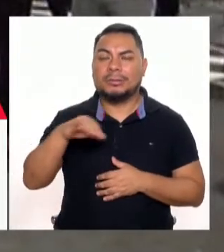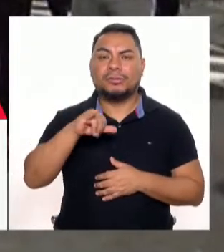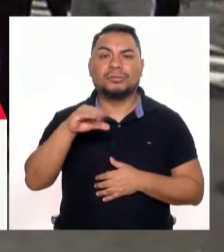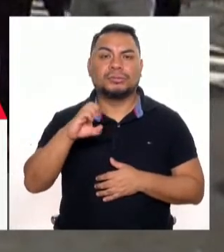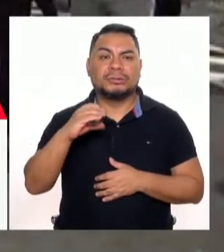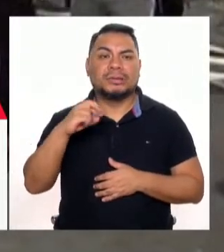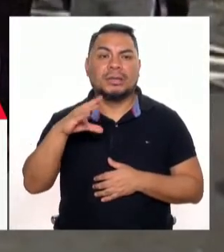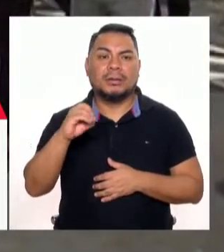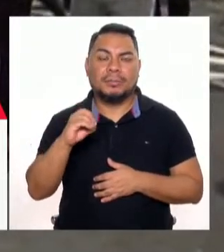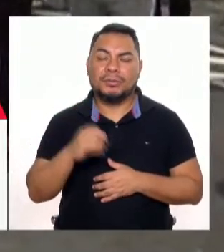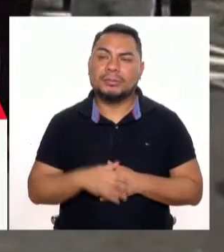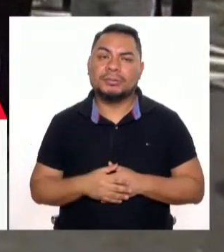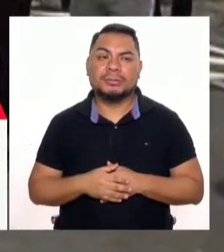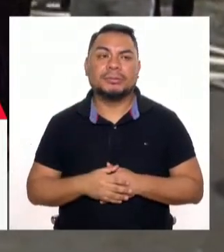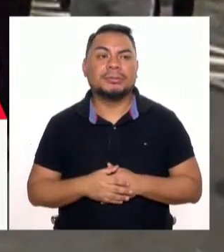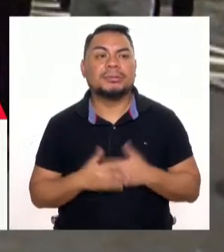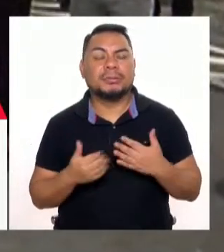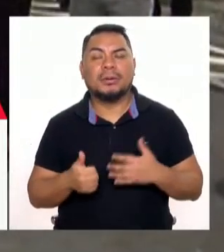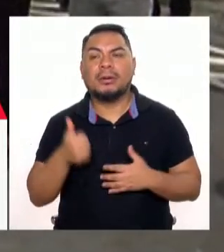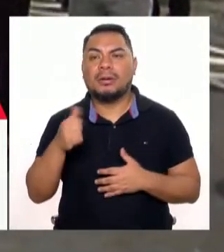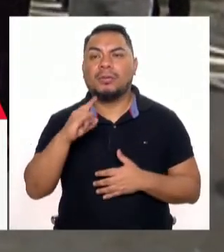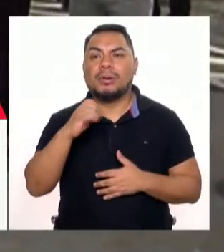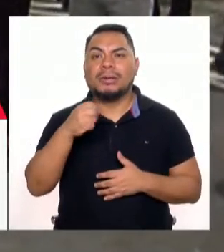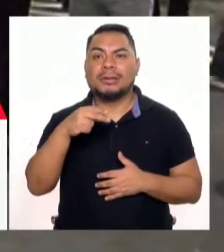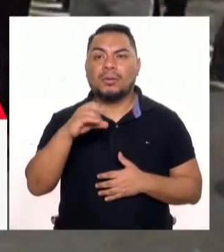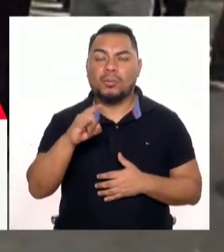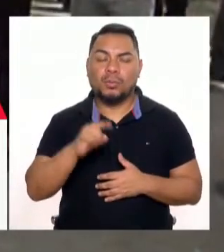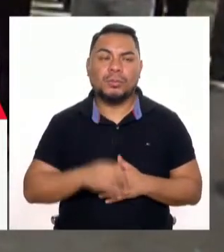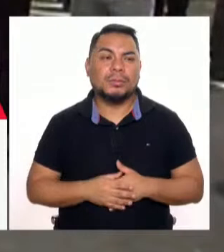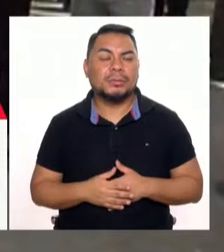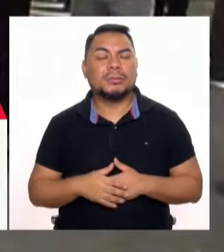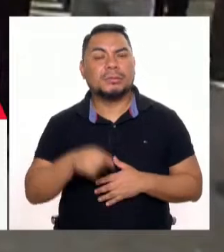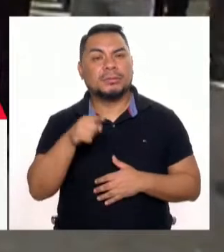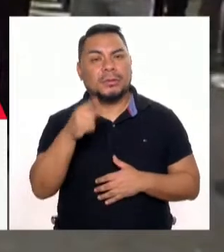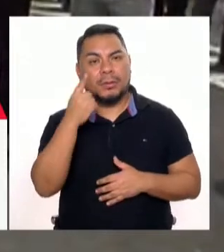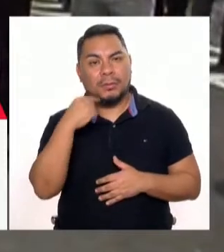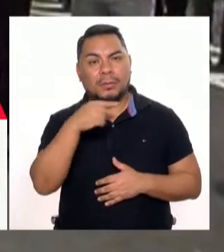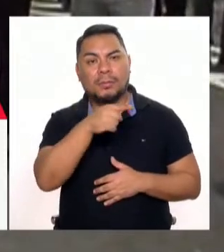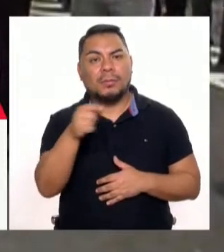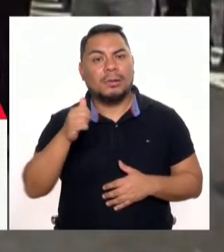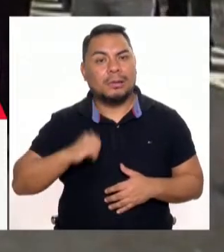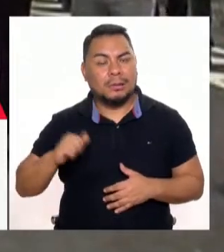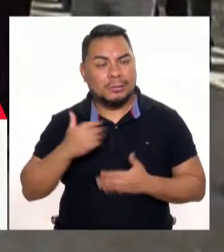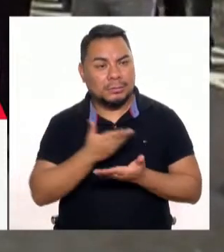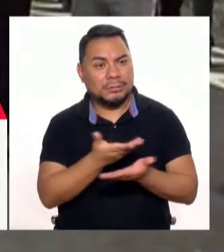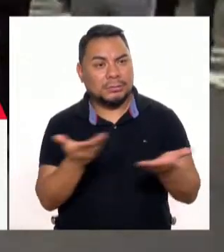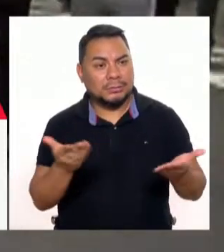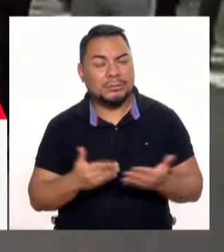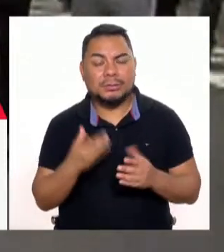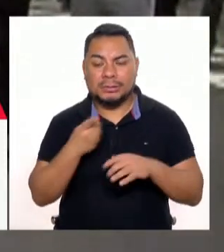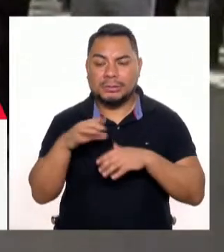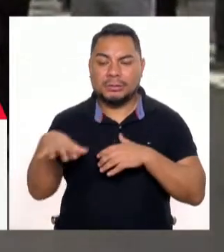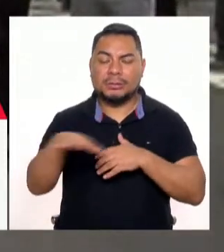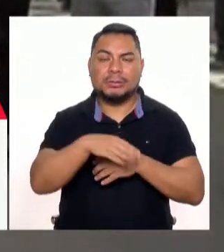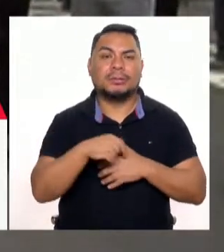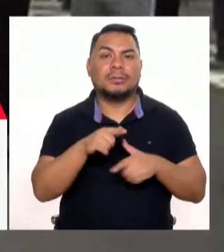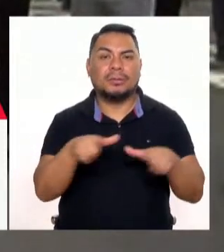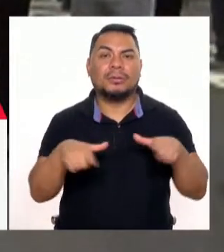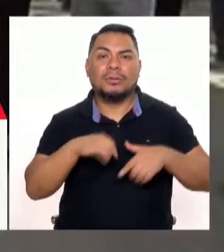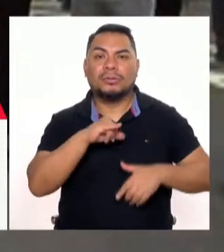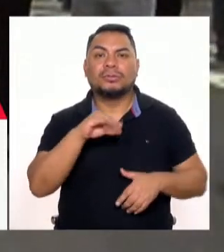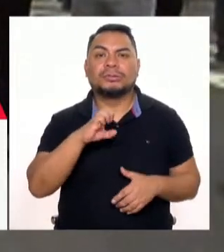José Crespo y Castillo aucayaco señores alcaldes distrital de José